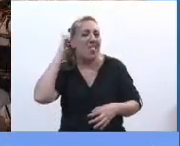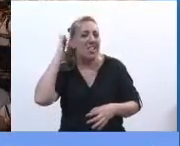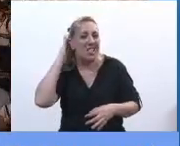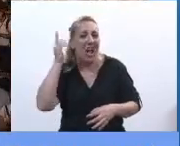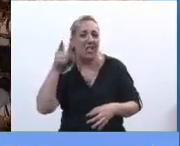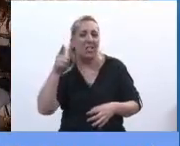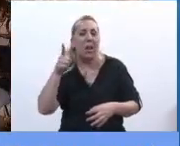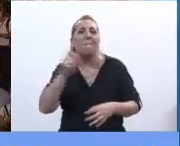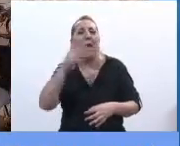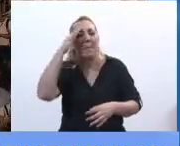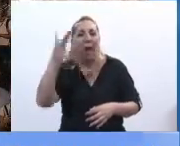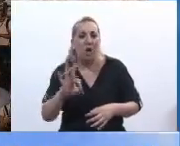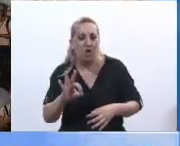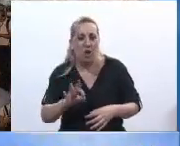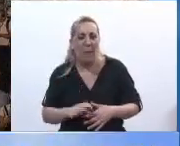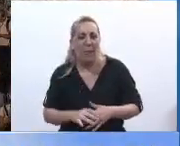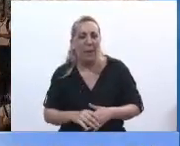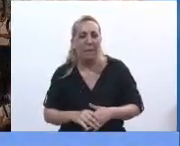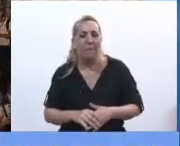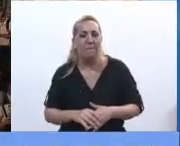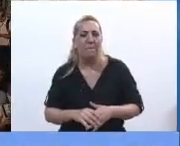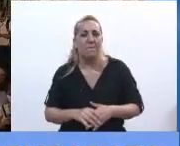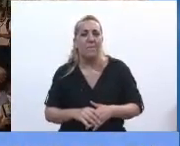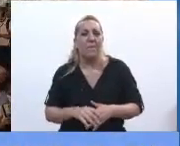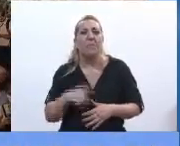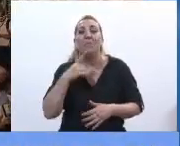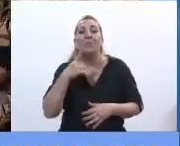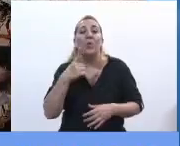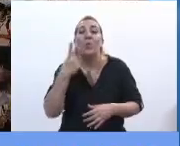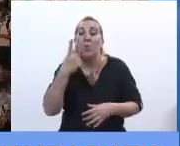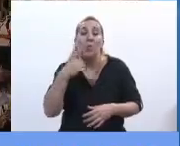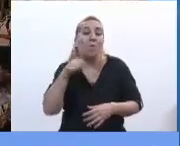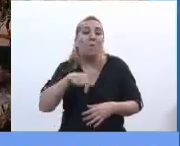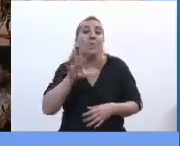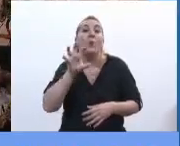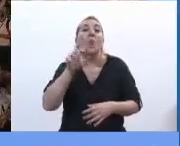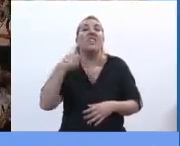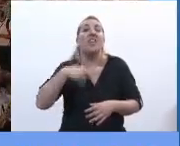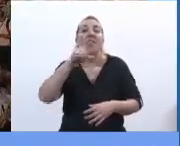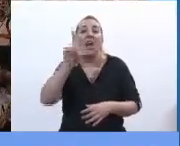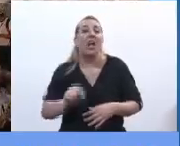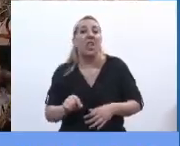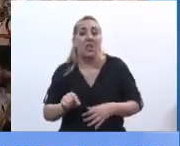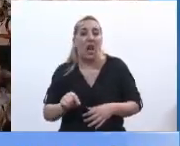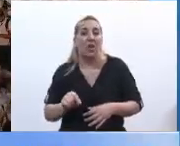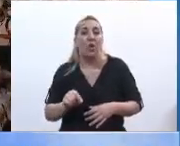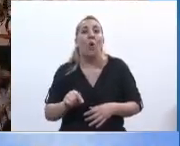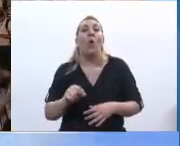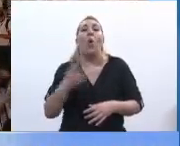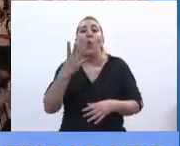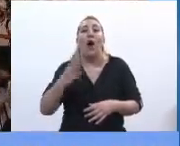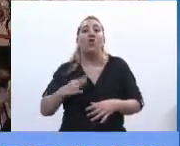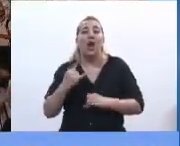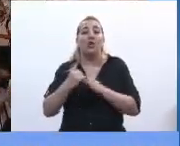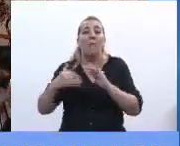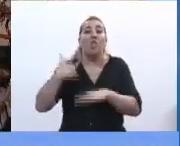marzo por lo cual es una de las provincias en argentina que podríamos decir que después de cuatro años y medio